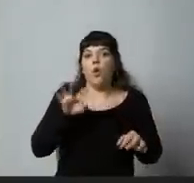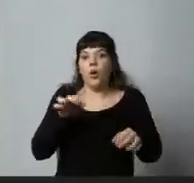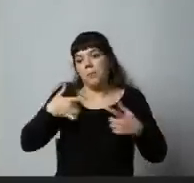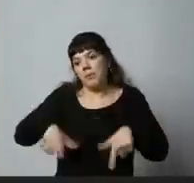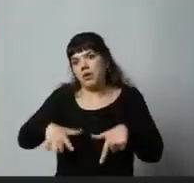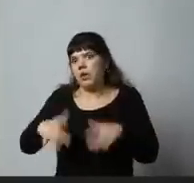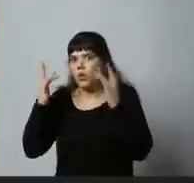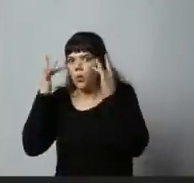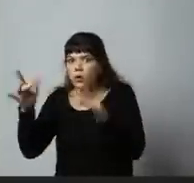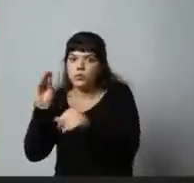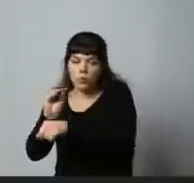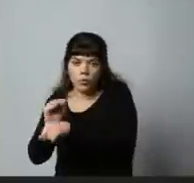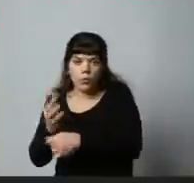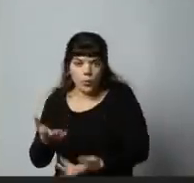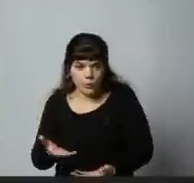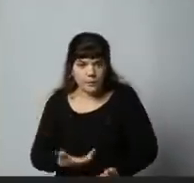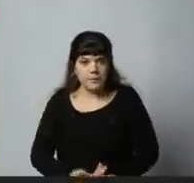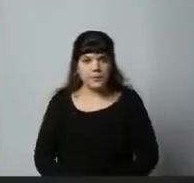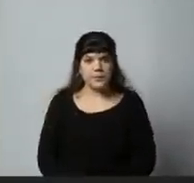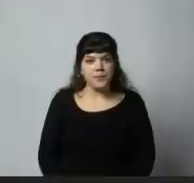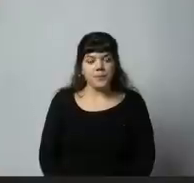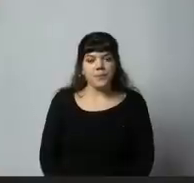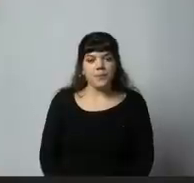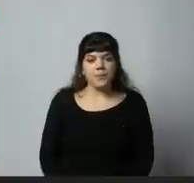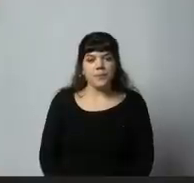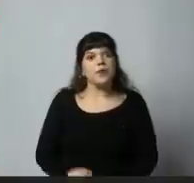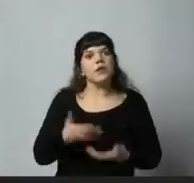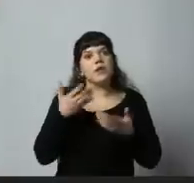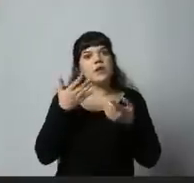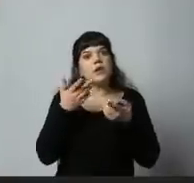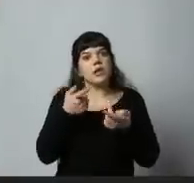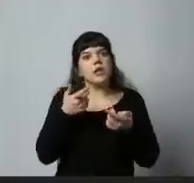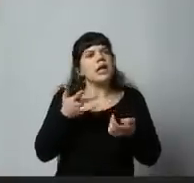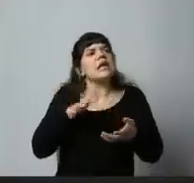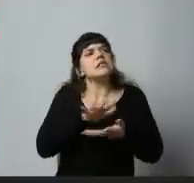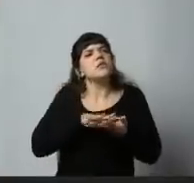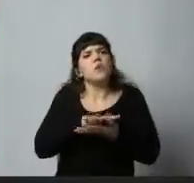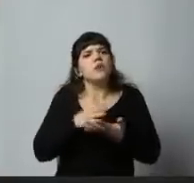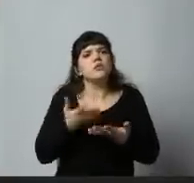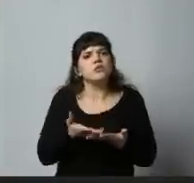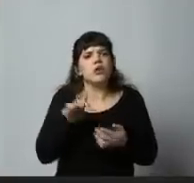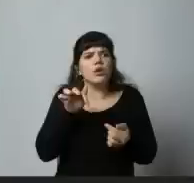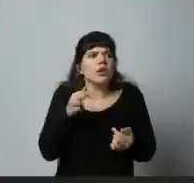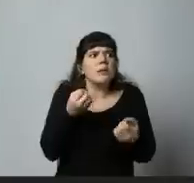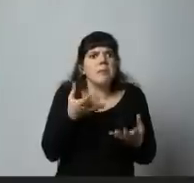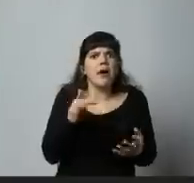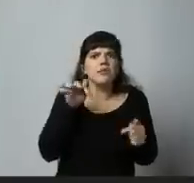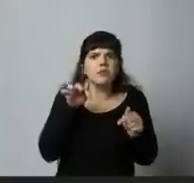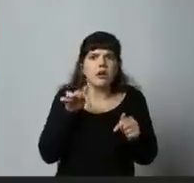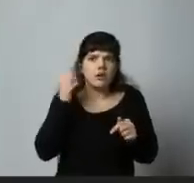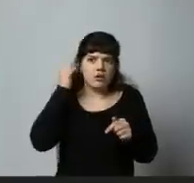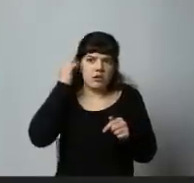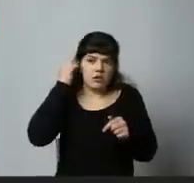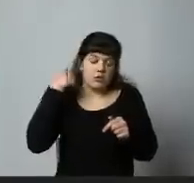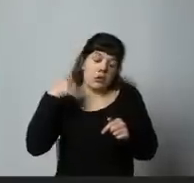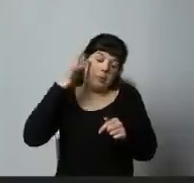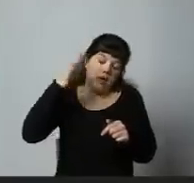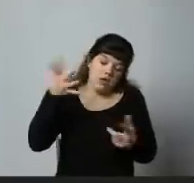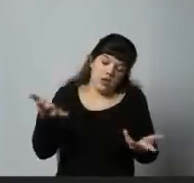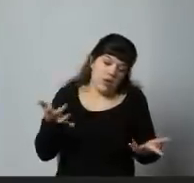de Educación y cultura eh Héctor Cuál es la situación que está planteada en este momento para los yo me imagino que los